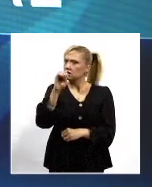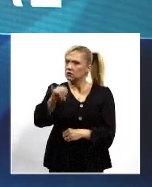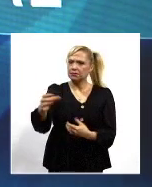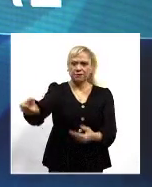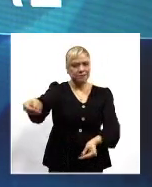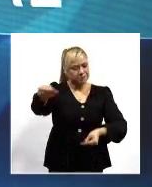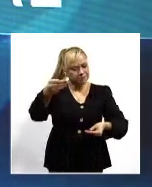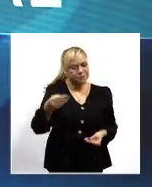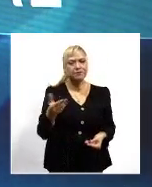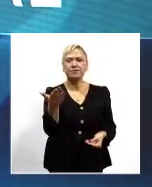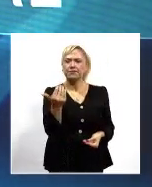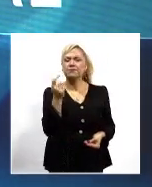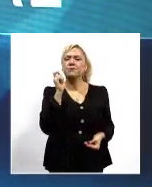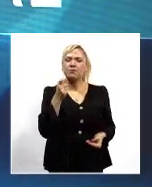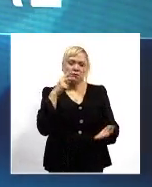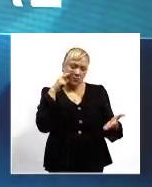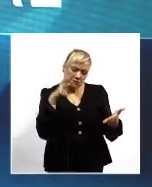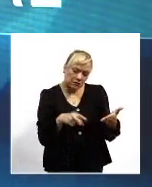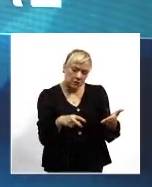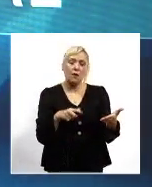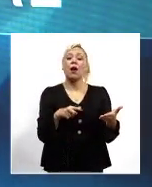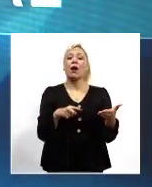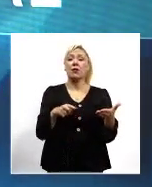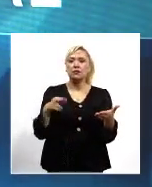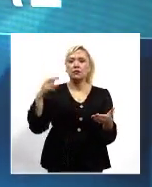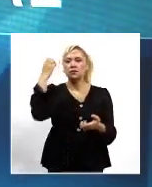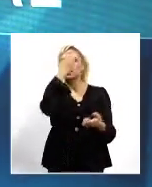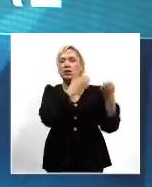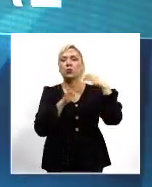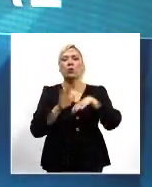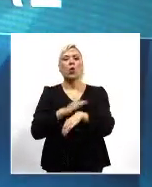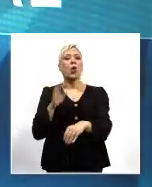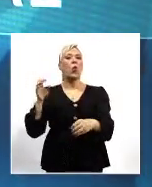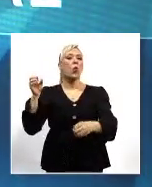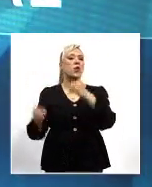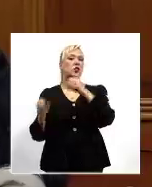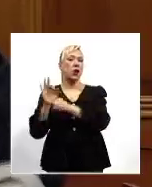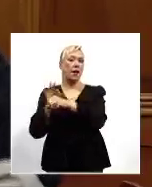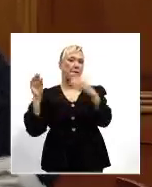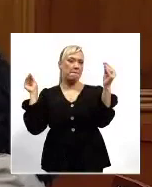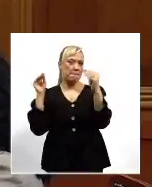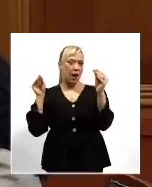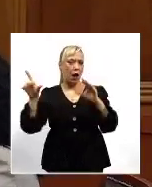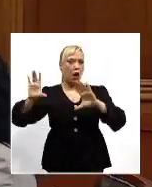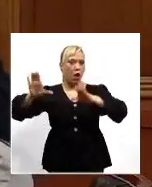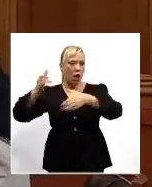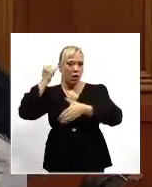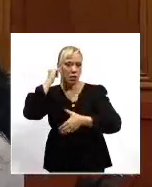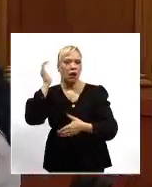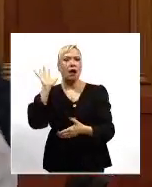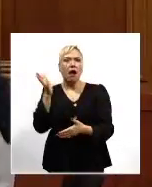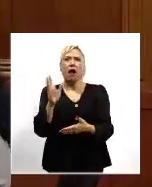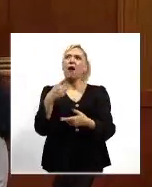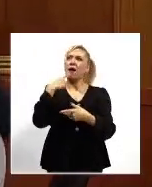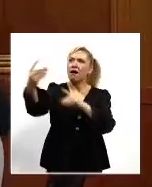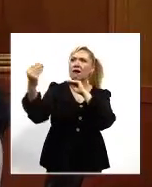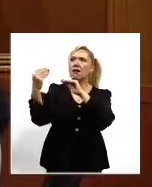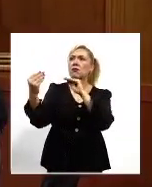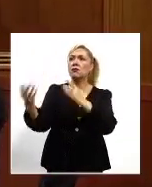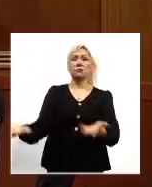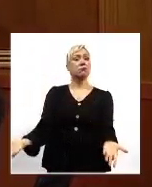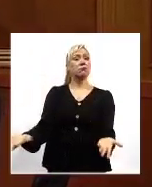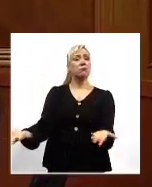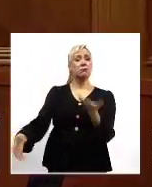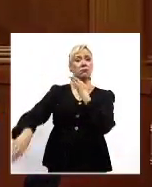de atracción para conocer de un recurso de revisión derivado de un juicio de amparo que promovió una comunidad indígena, argumentando que se violaron